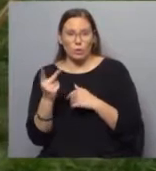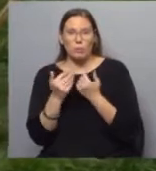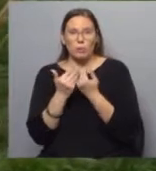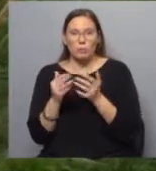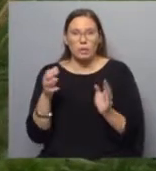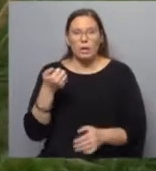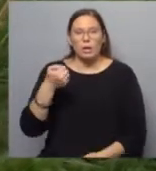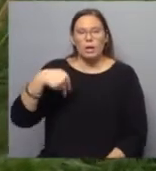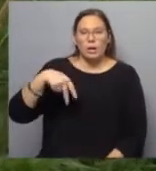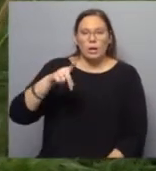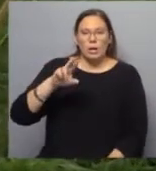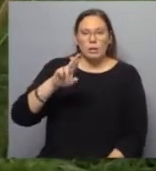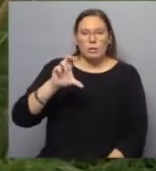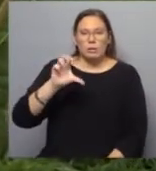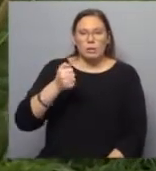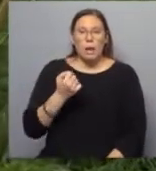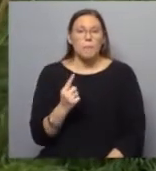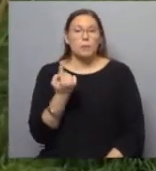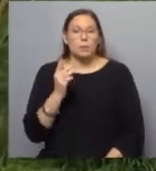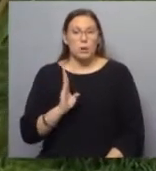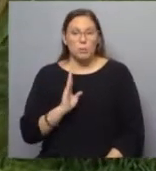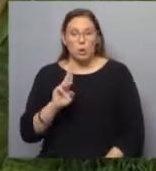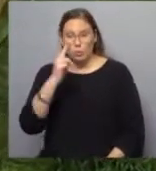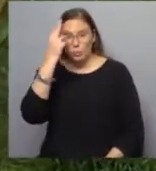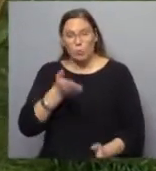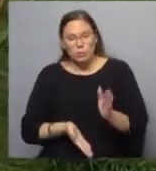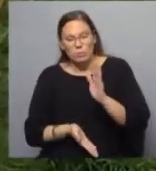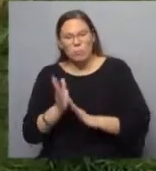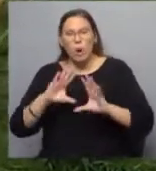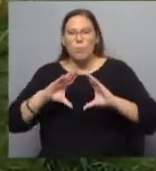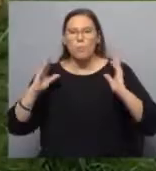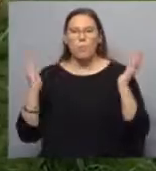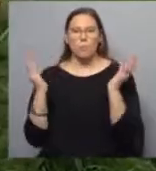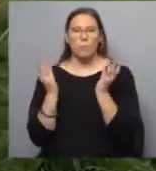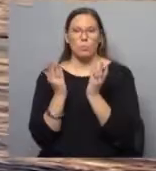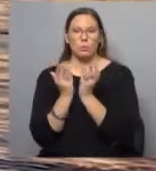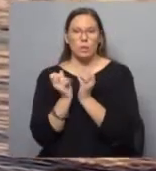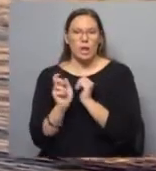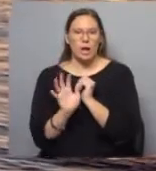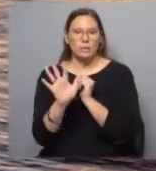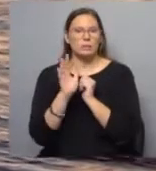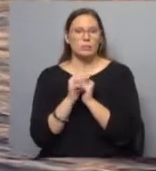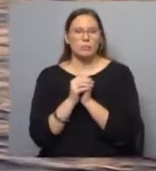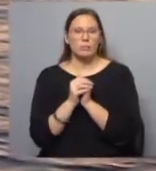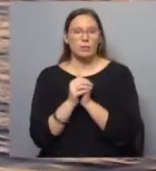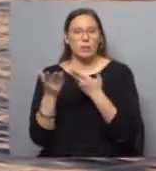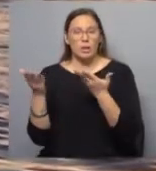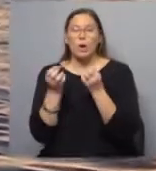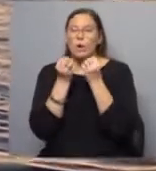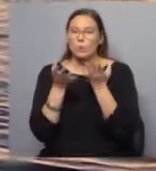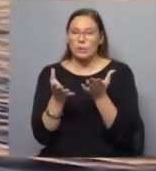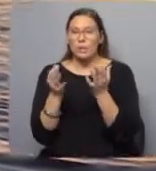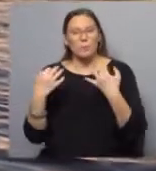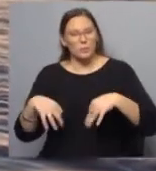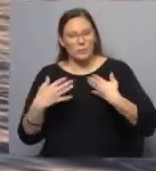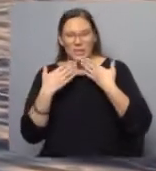estamos con Andrea Castromán, que es la primera mujer uruguaya que va a ir a un mundial de estas características, y nos recibo por acá. Andrea, ¿cómo estás? Muy